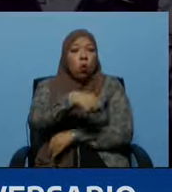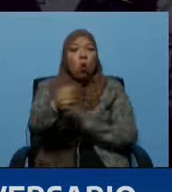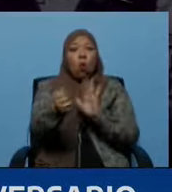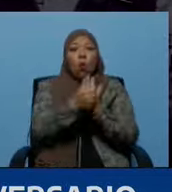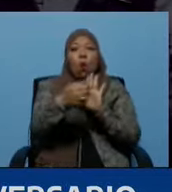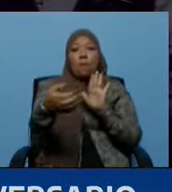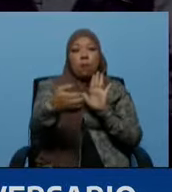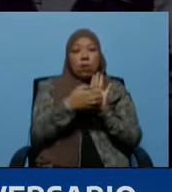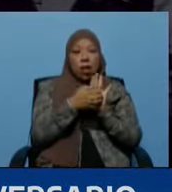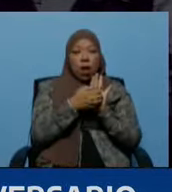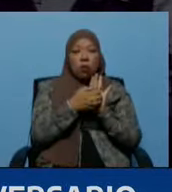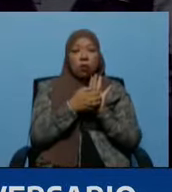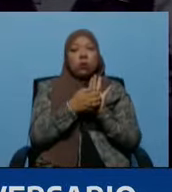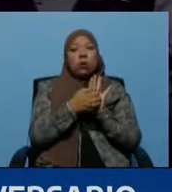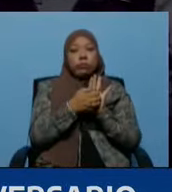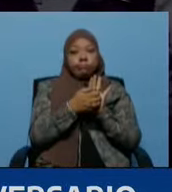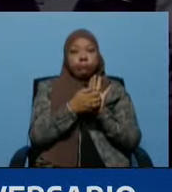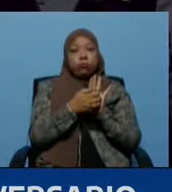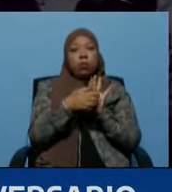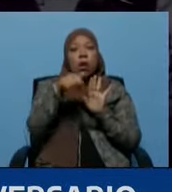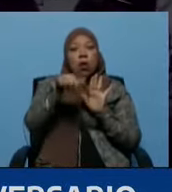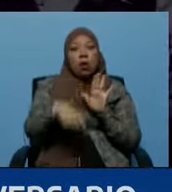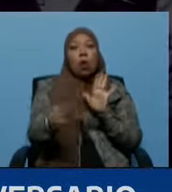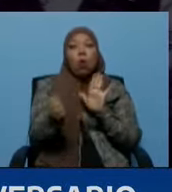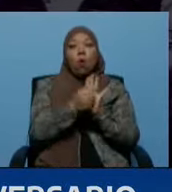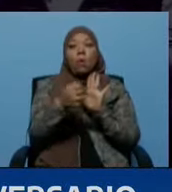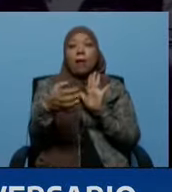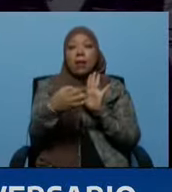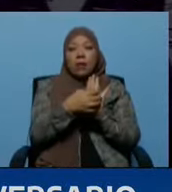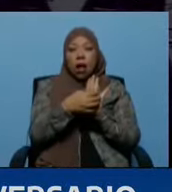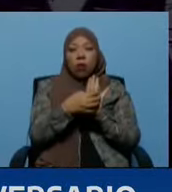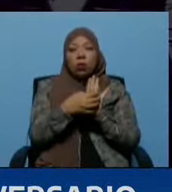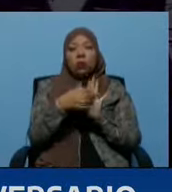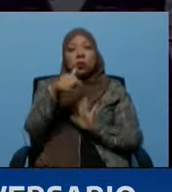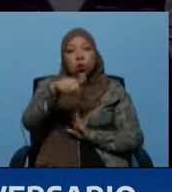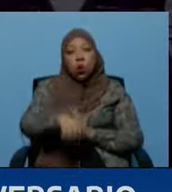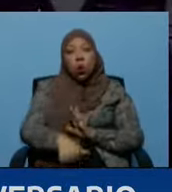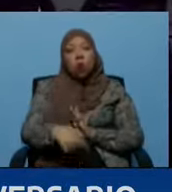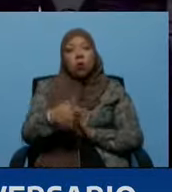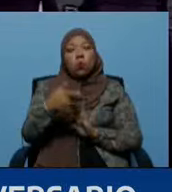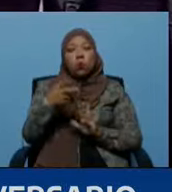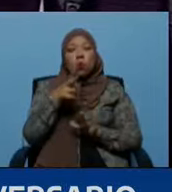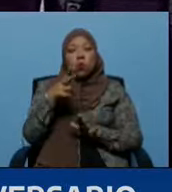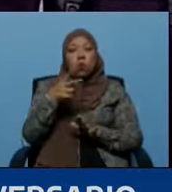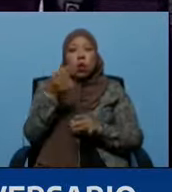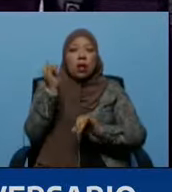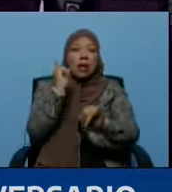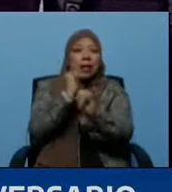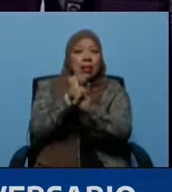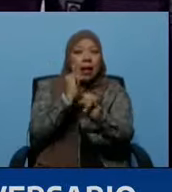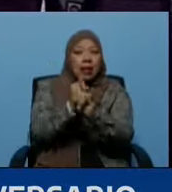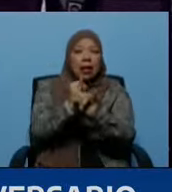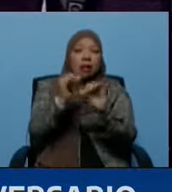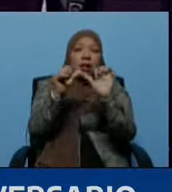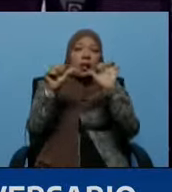Estado, esta emboscada, de este golpe de Estado que califico de golpe ciberfascista